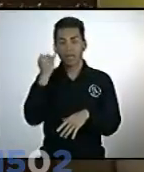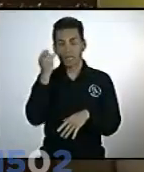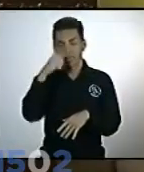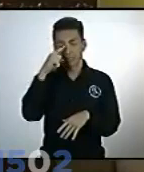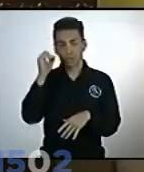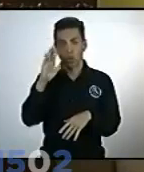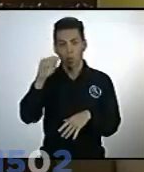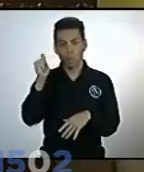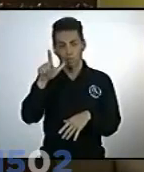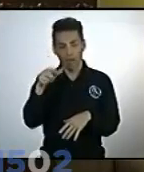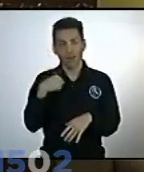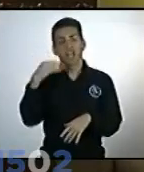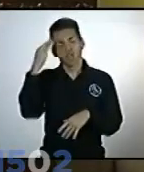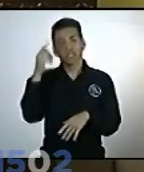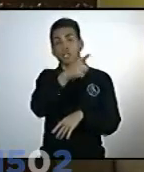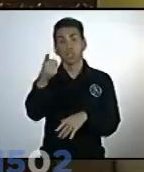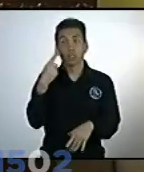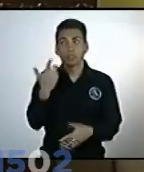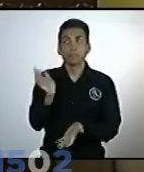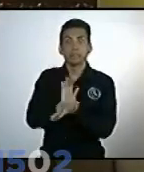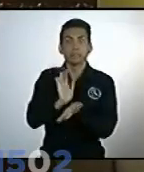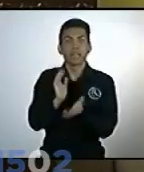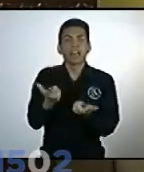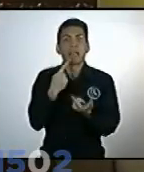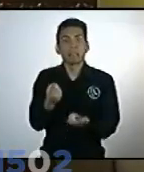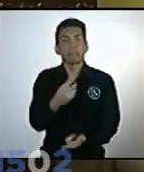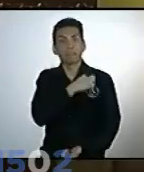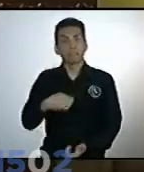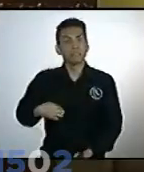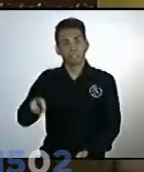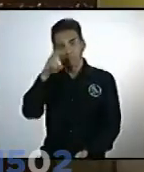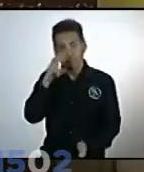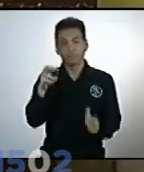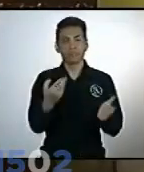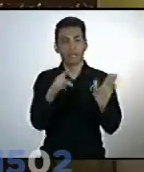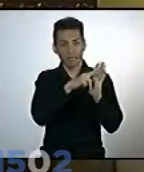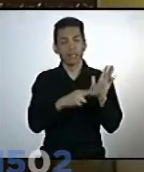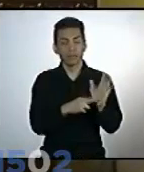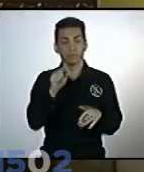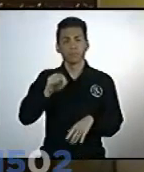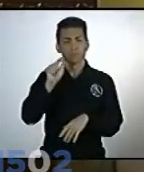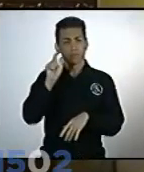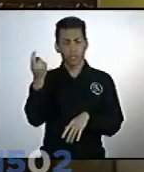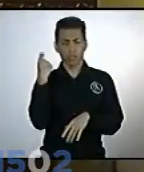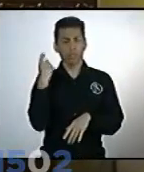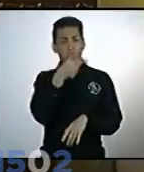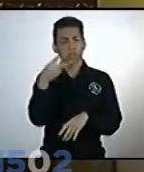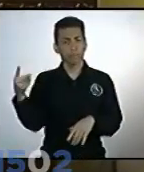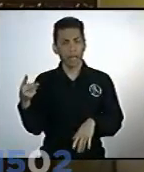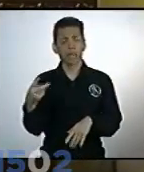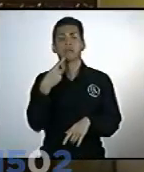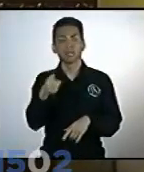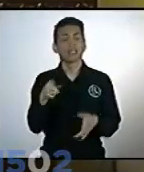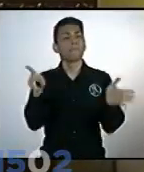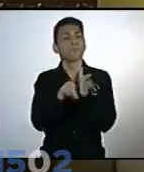Yo sé que muchos están esperando las disposiciones presidenciales. En estas últimas dos semanas hemos tenido restricción